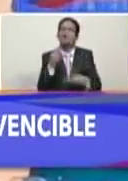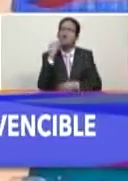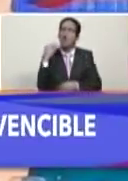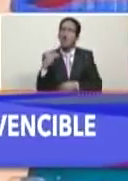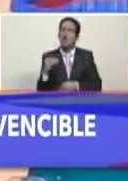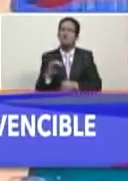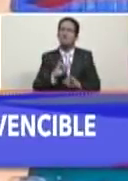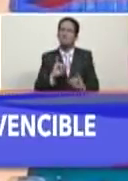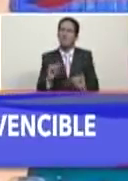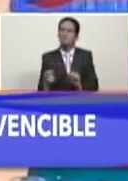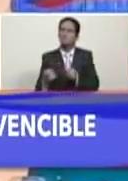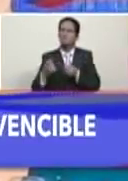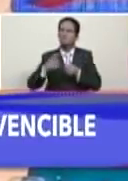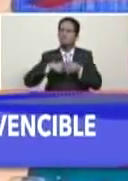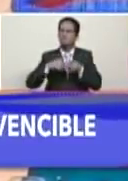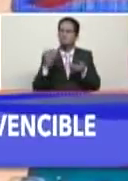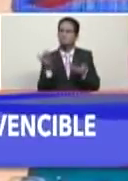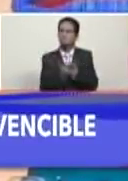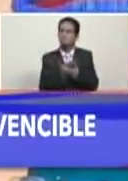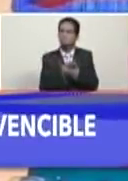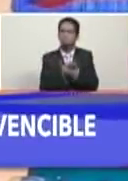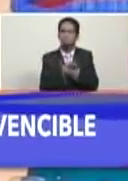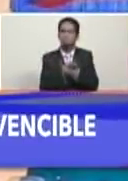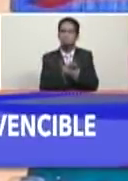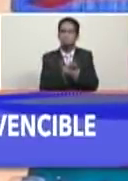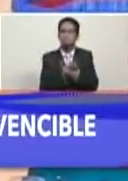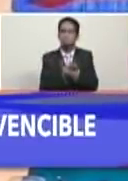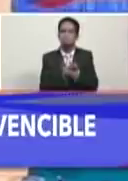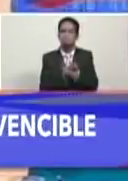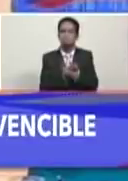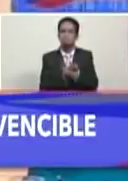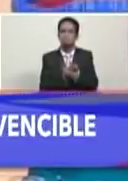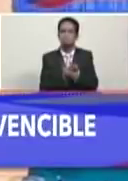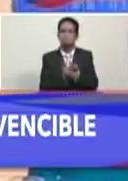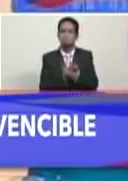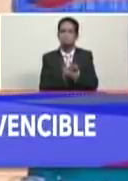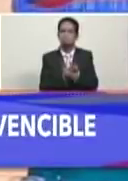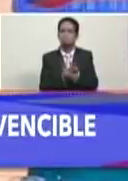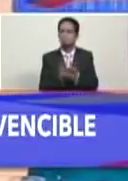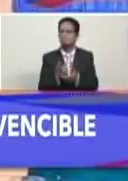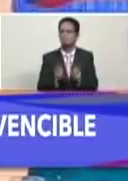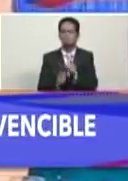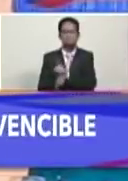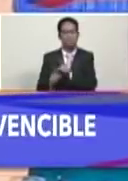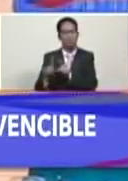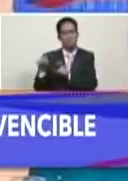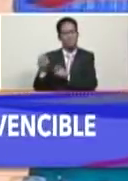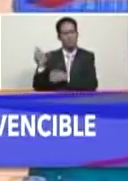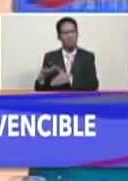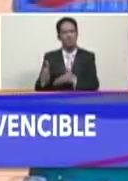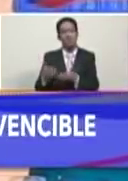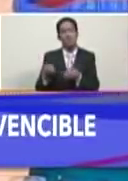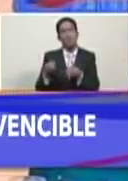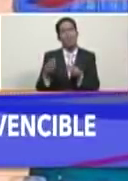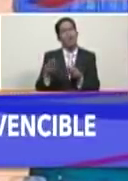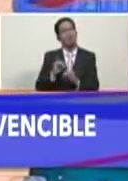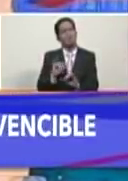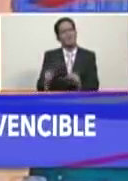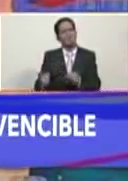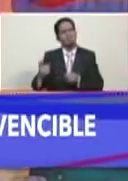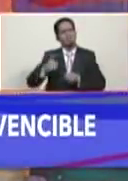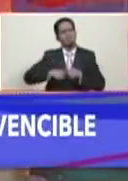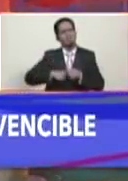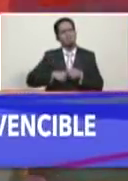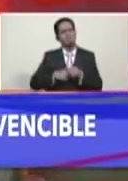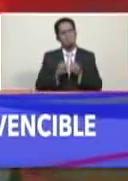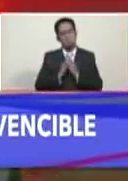ya inscritos en esta nueva fase, Pedro, en esta nueva fase de la gran misión rumbo a los 2 millones,